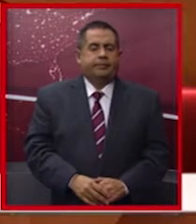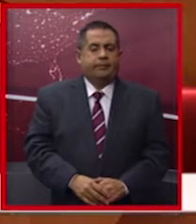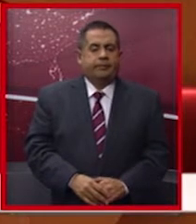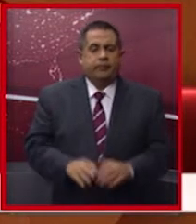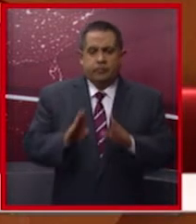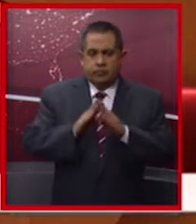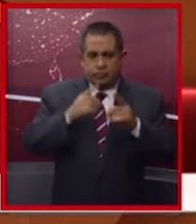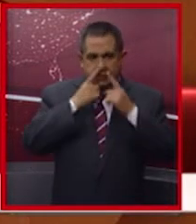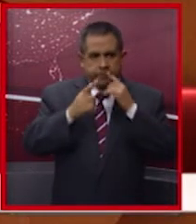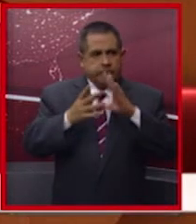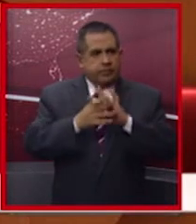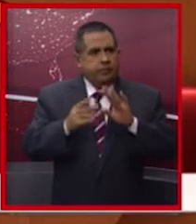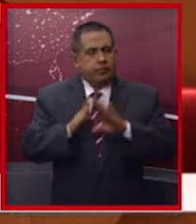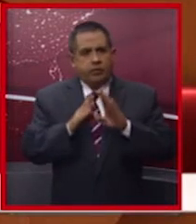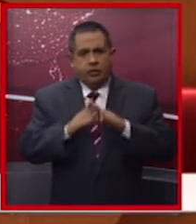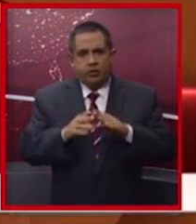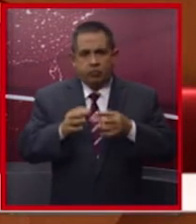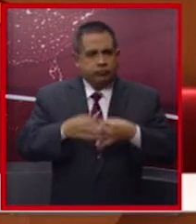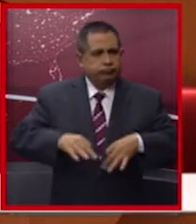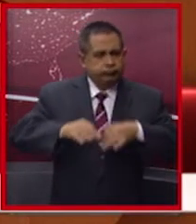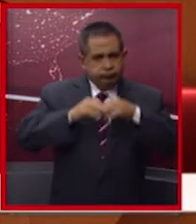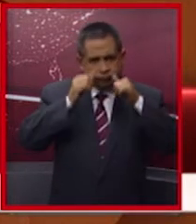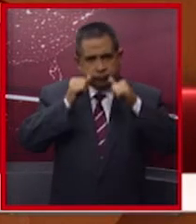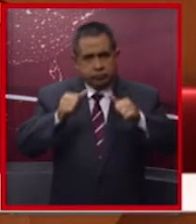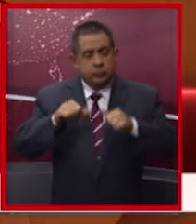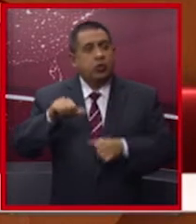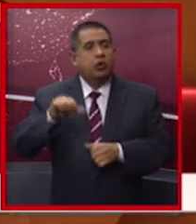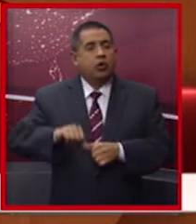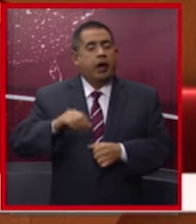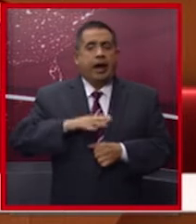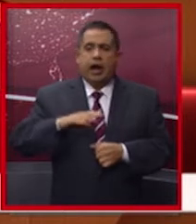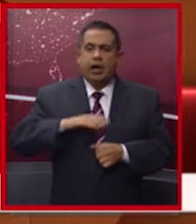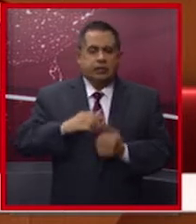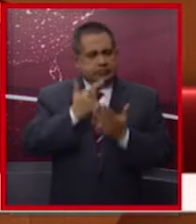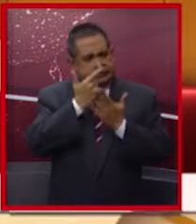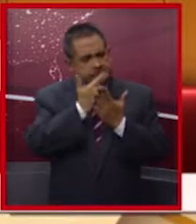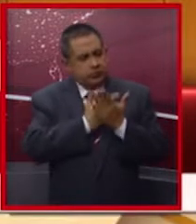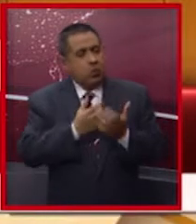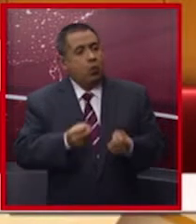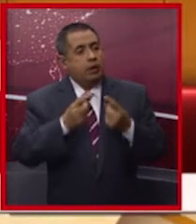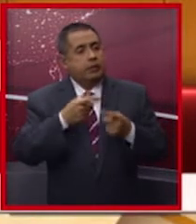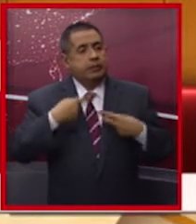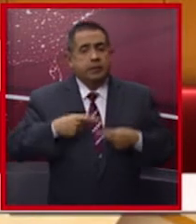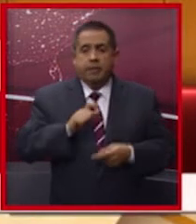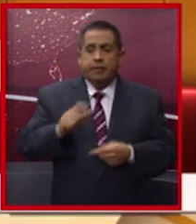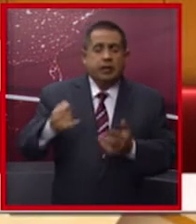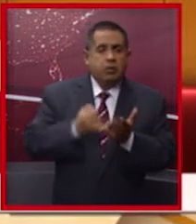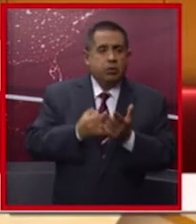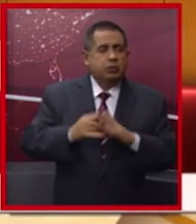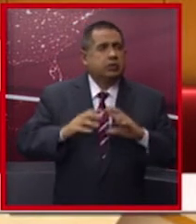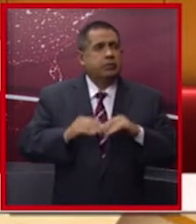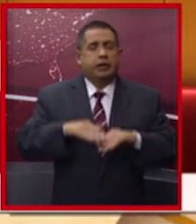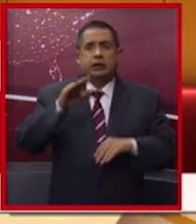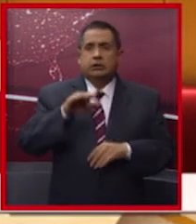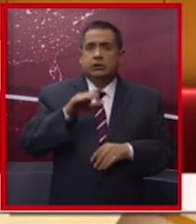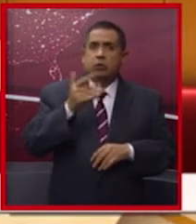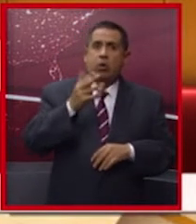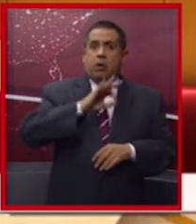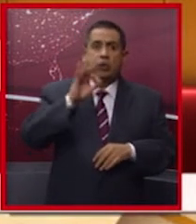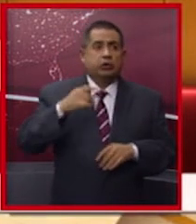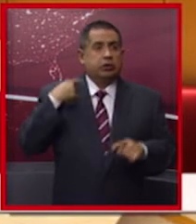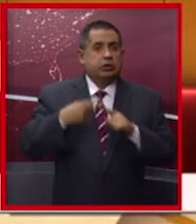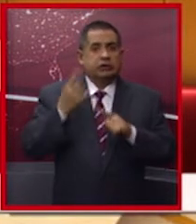Logramos también ampliar la base de contribuyentes. Hoy tenemos un padrón que ha crecido más de 50% en el último